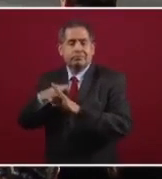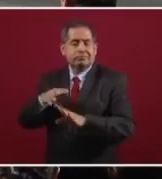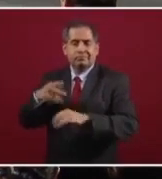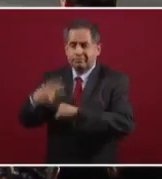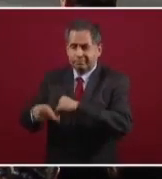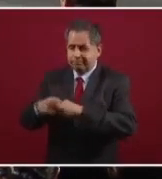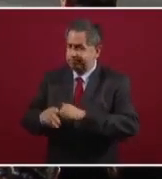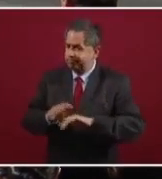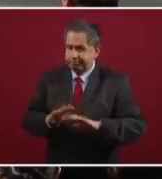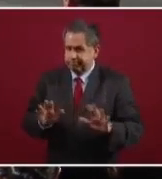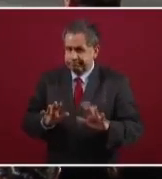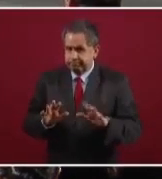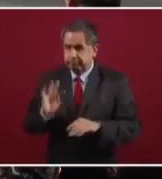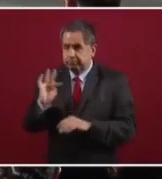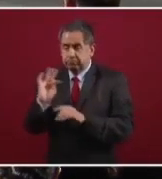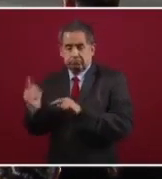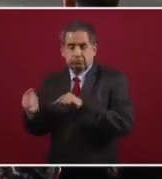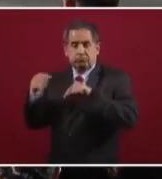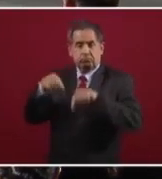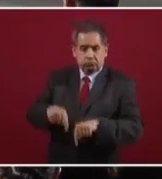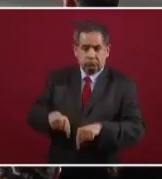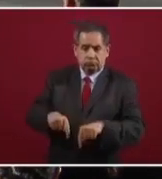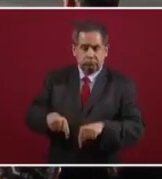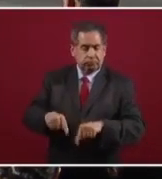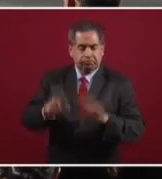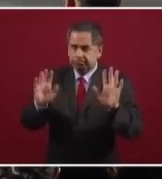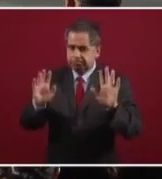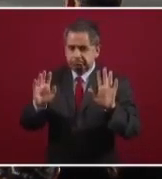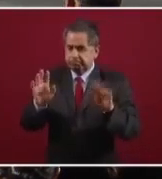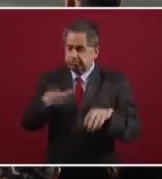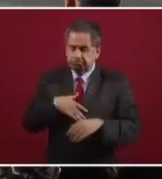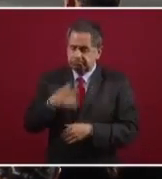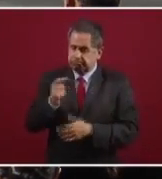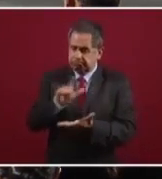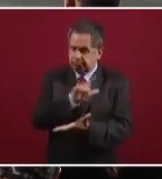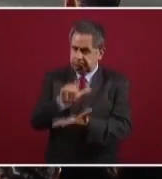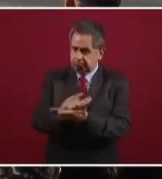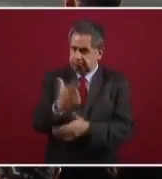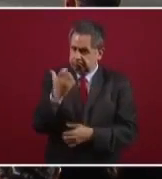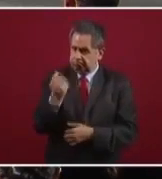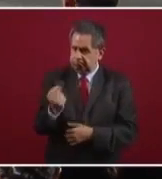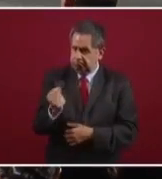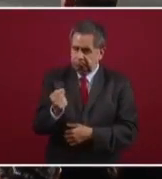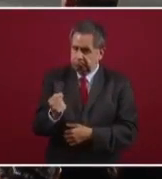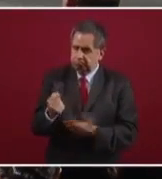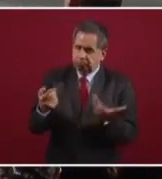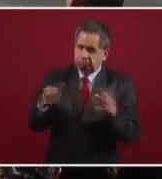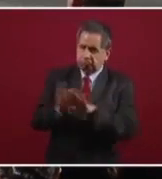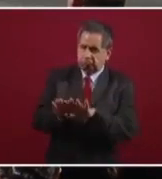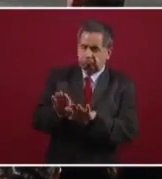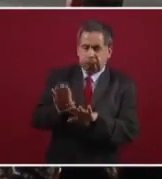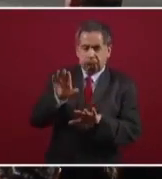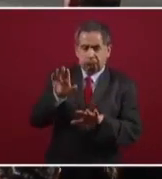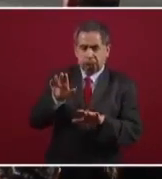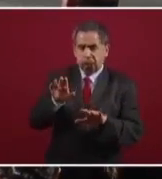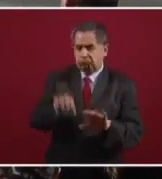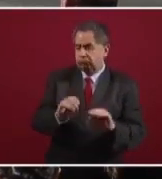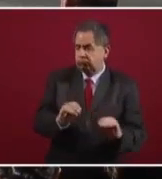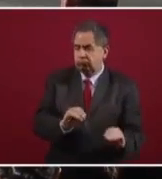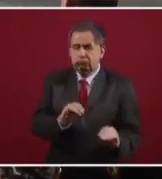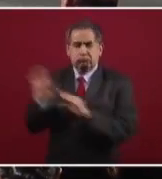si logra llegar hasta aquí, no se lo permitiremos. Le devolveremos inmediatamente a